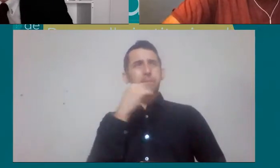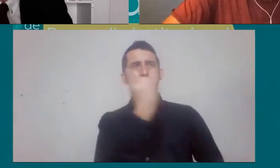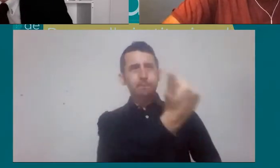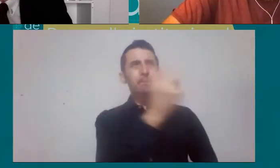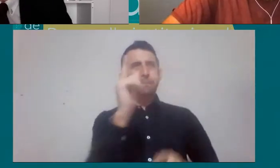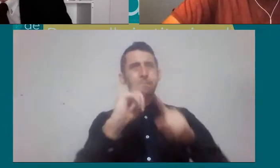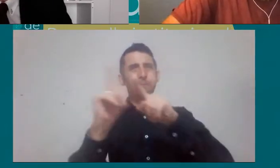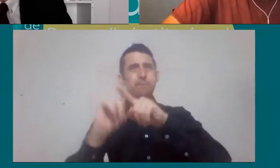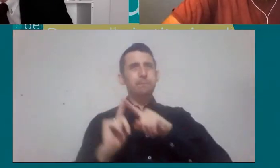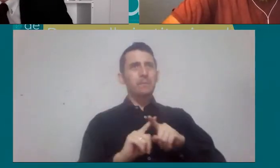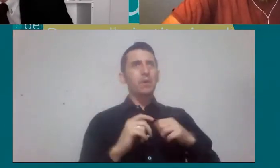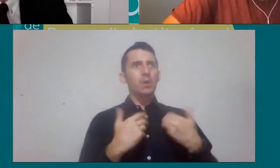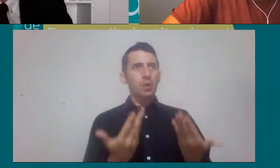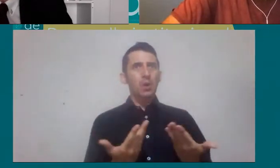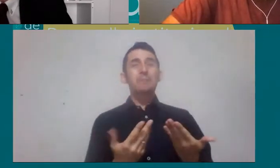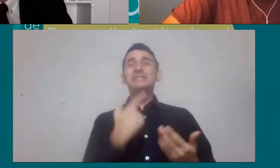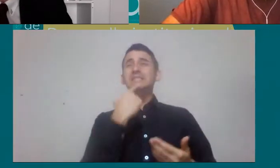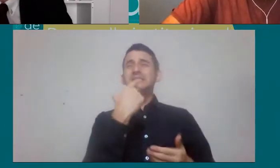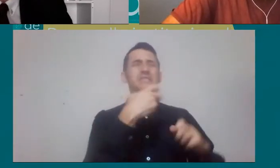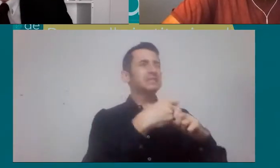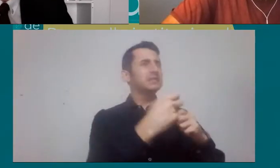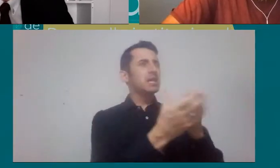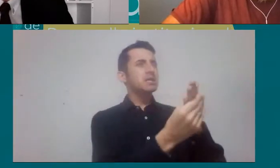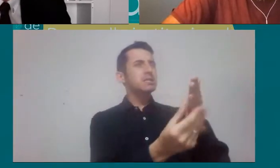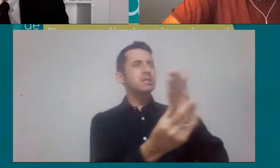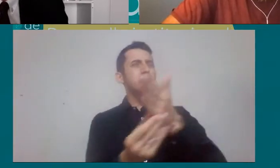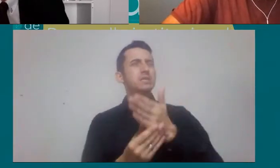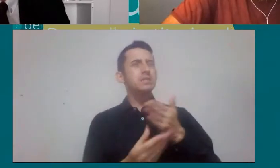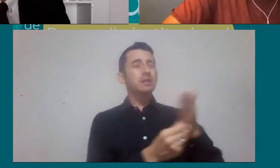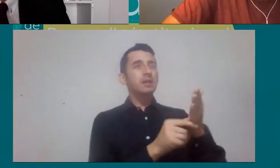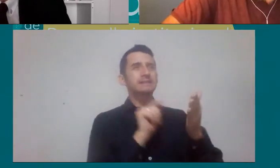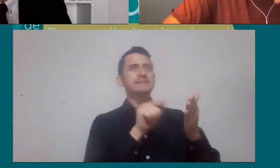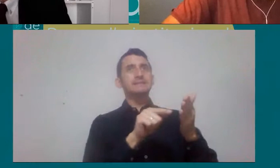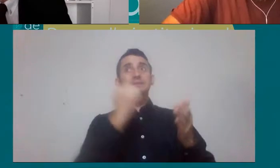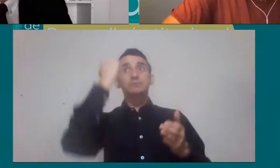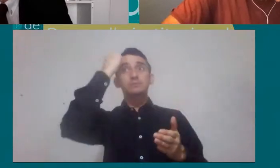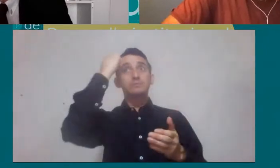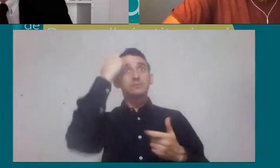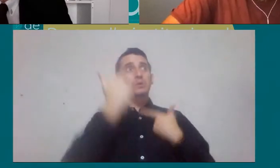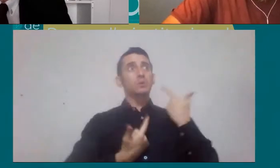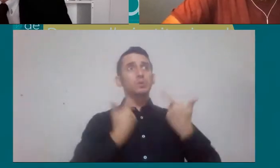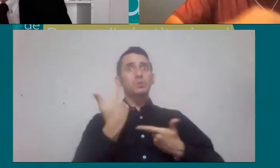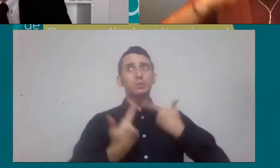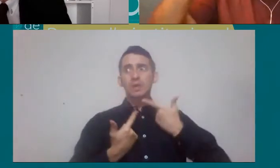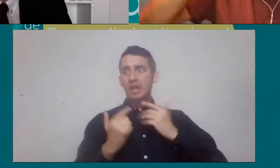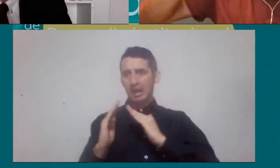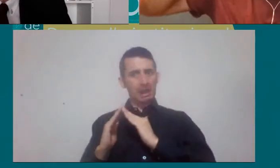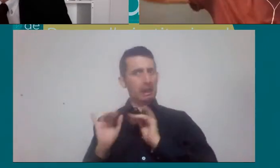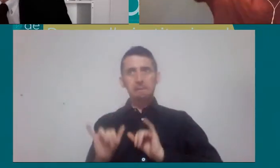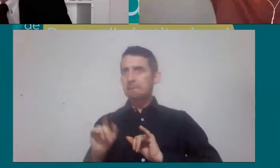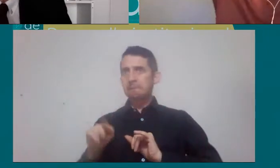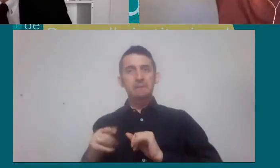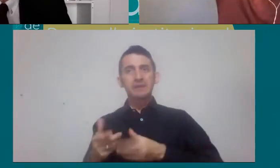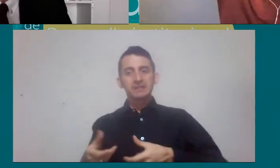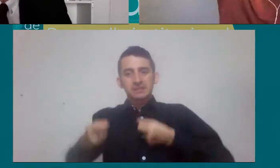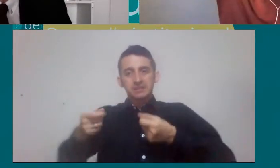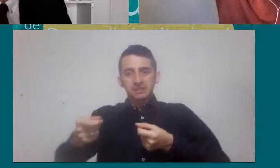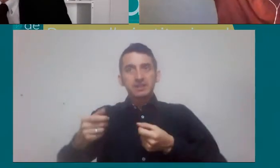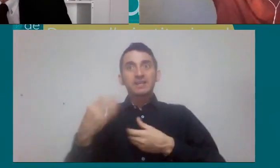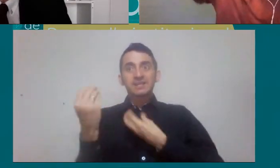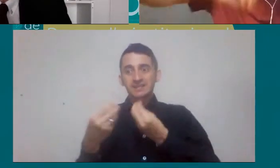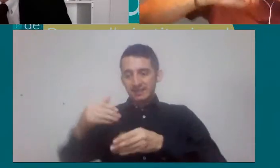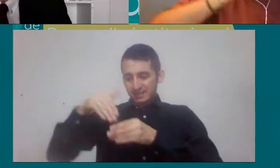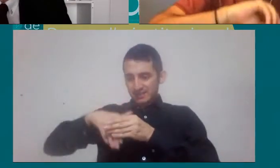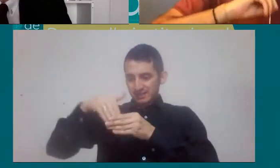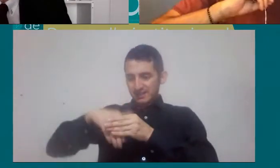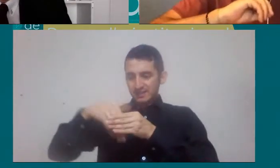un poco más desfavorecidas, como los maestros y las maestras salían de casa en papel, ponían en sobres de